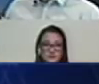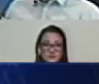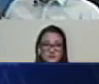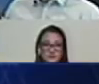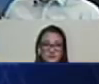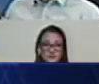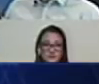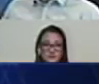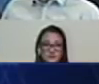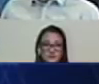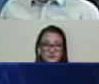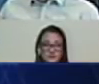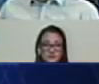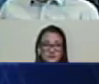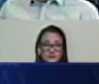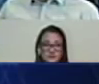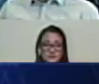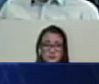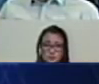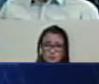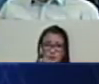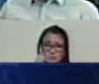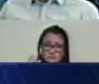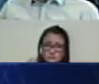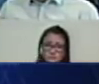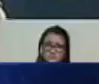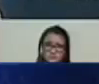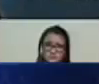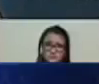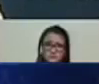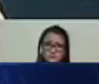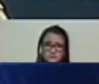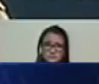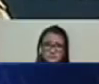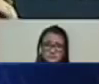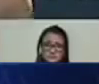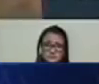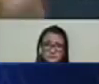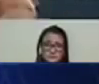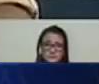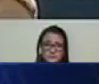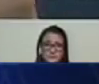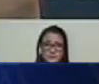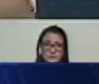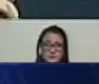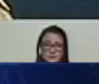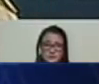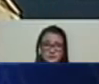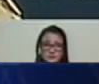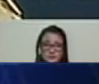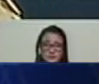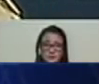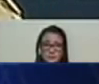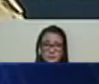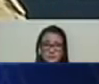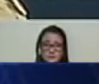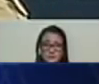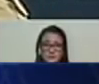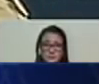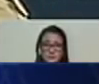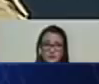Luis Romero a las 11 de la mañana del día de ayer. El señor Luis Romero, secretario general del